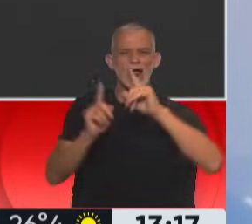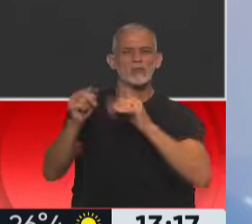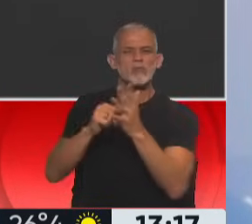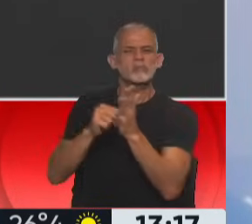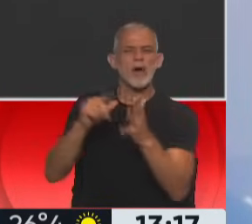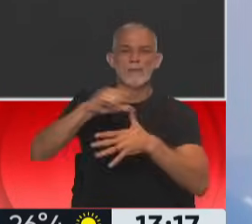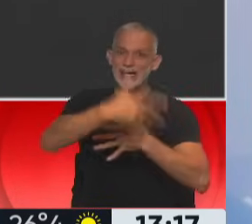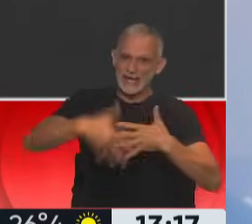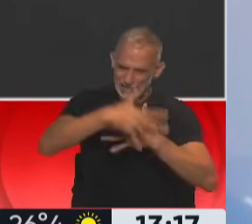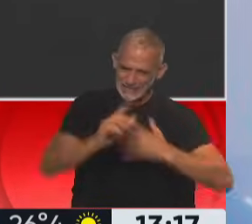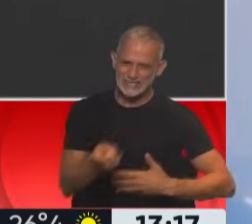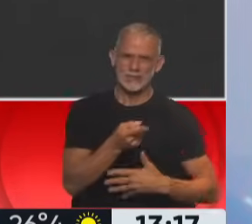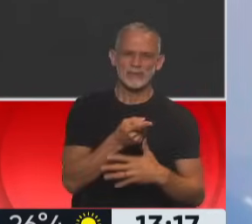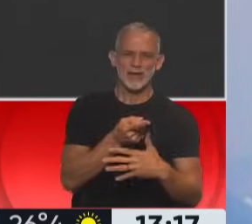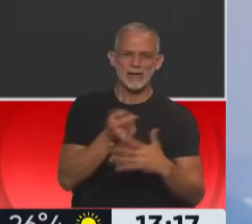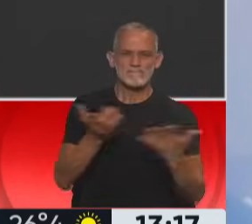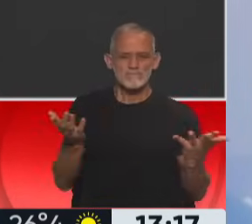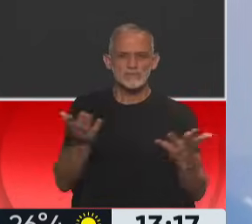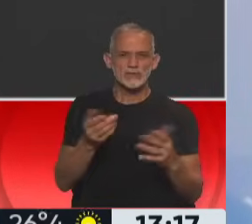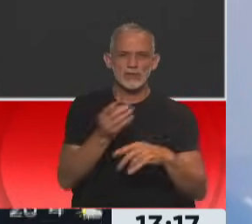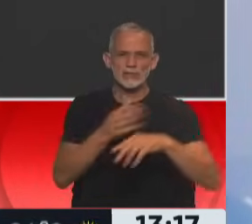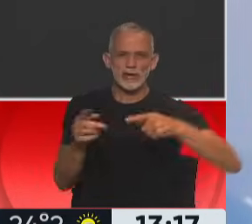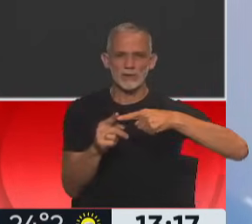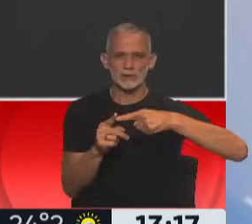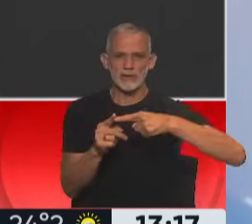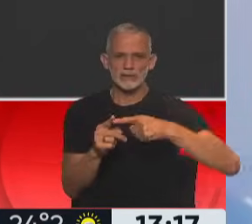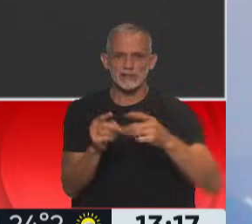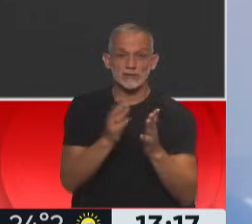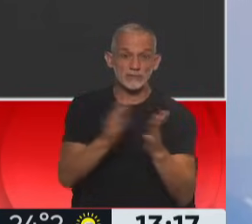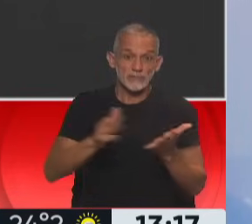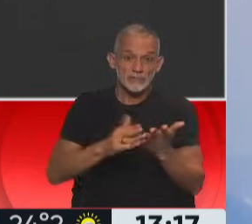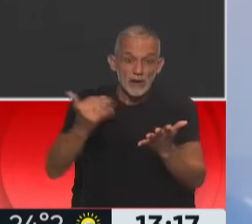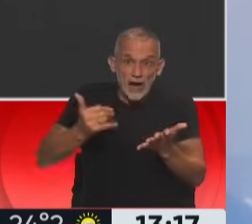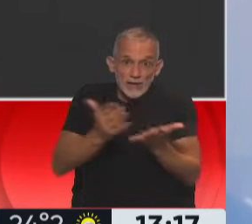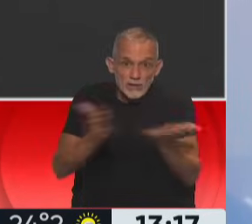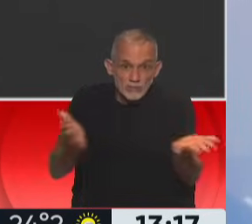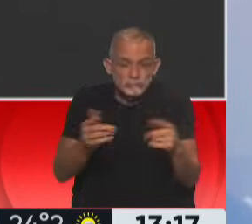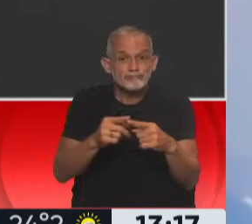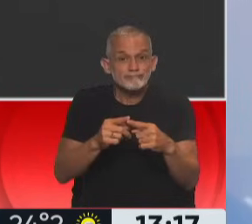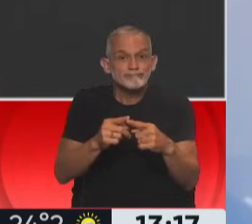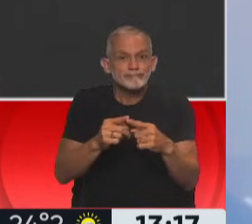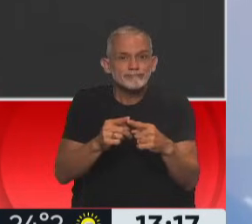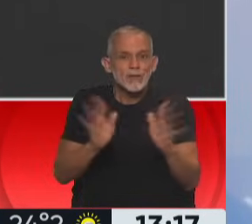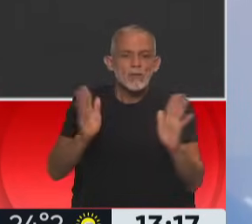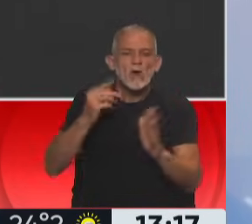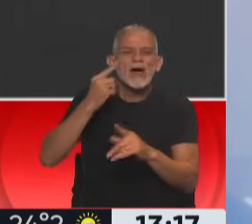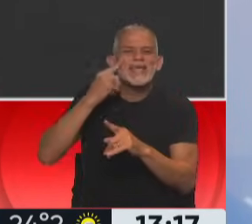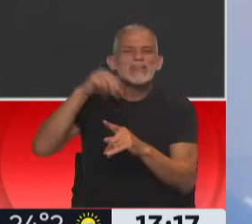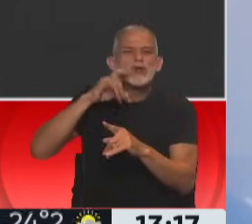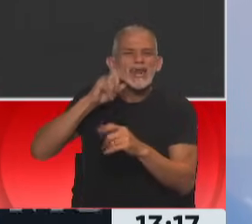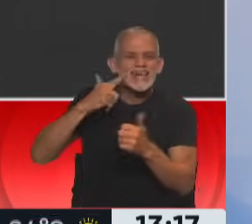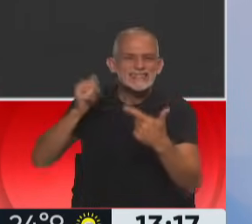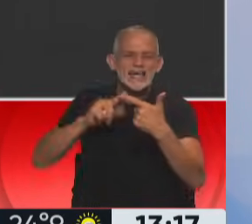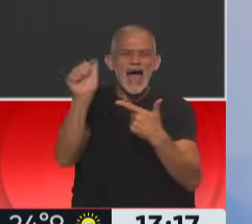América Latina también. Tiene un crecimiento exponencial de fieles en destinos exóticos como es Indonesia, como es el